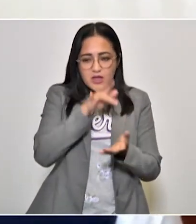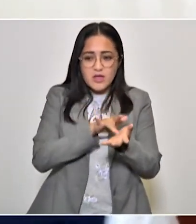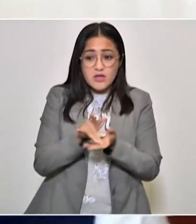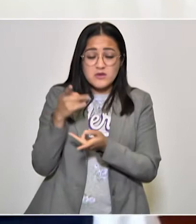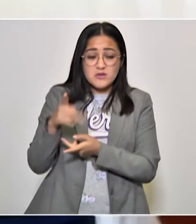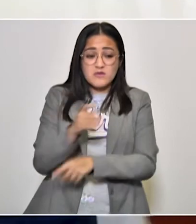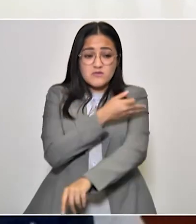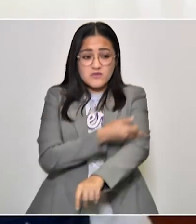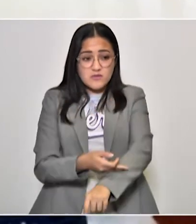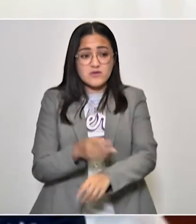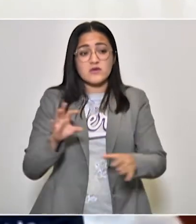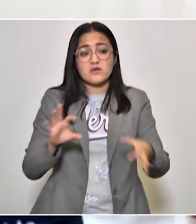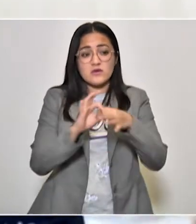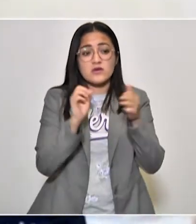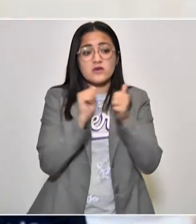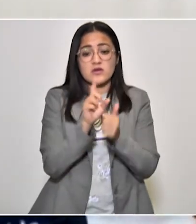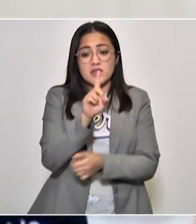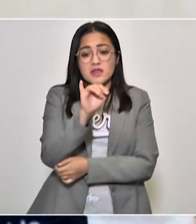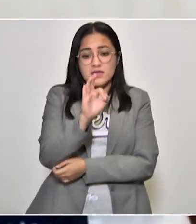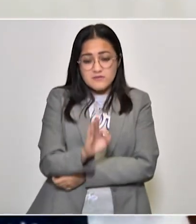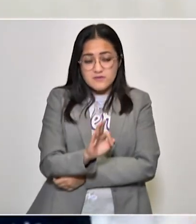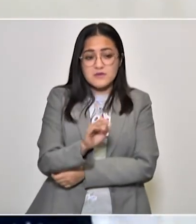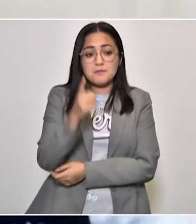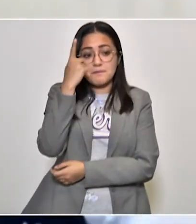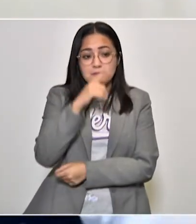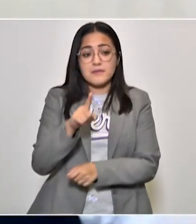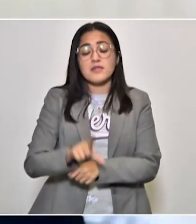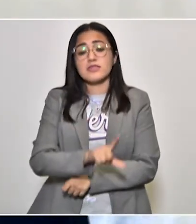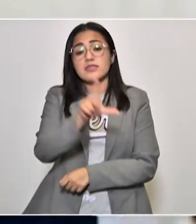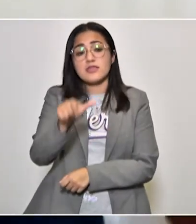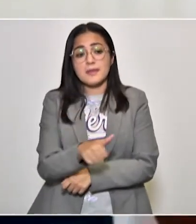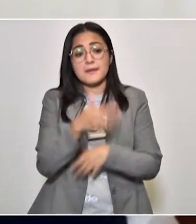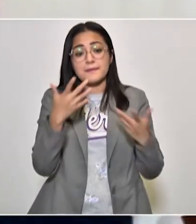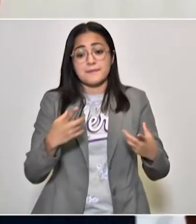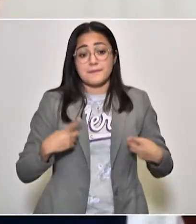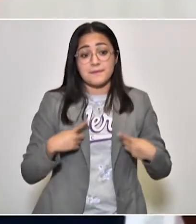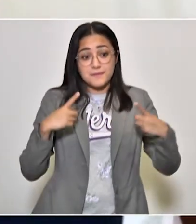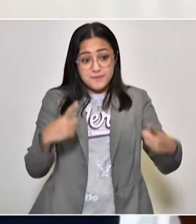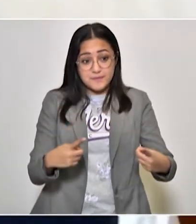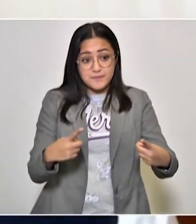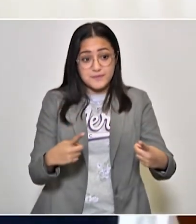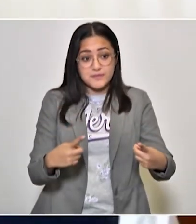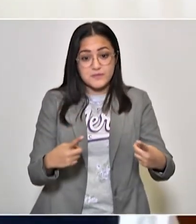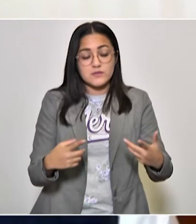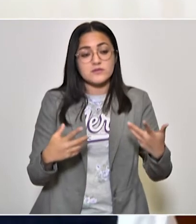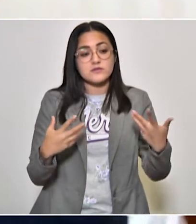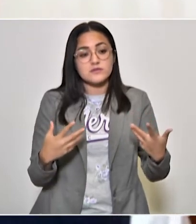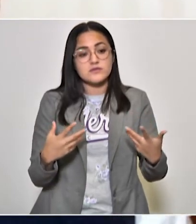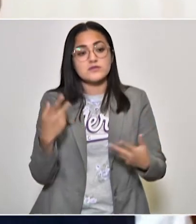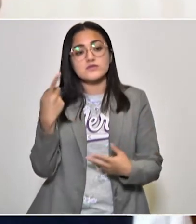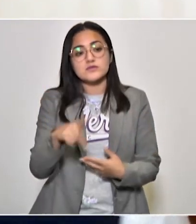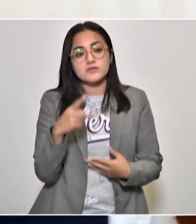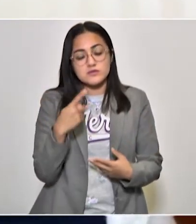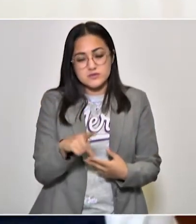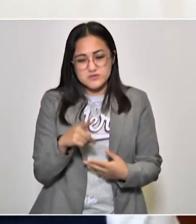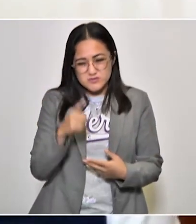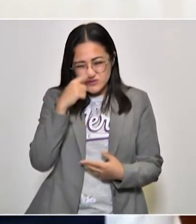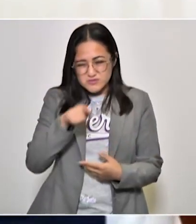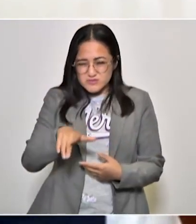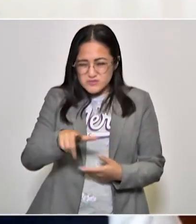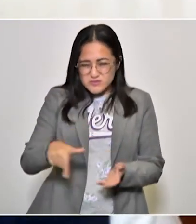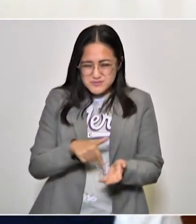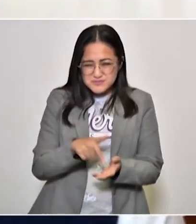afectadas en coordinación con el dif para posteriormente entregarlos en la zona afectada